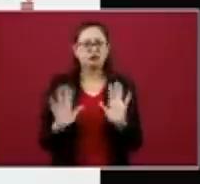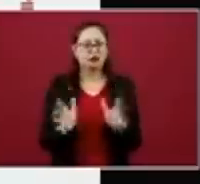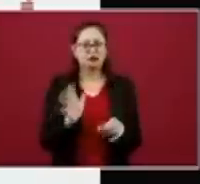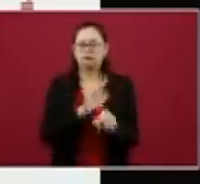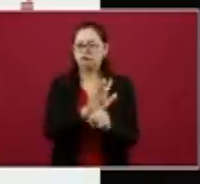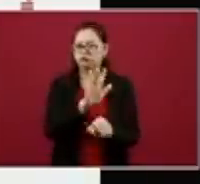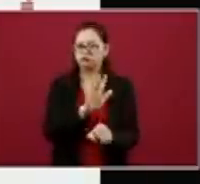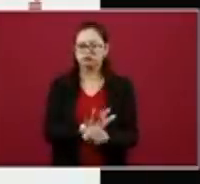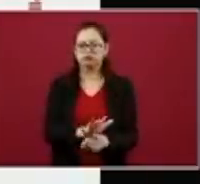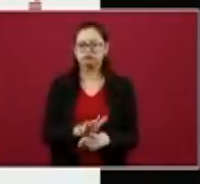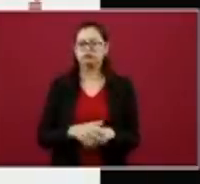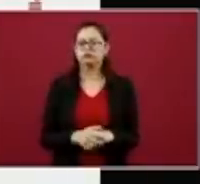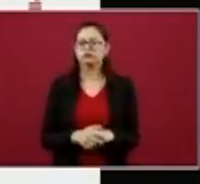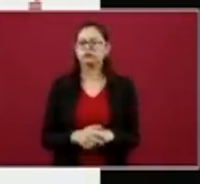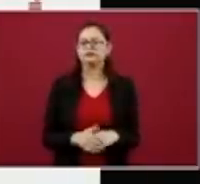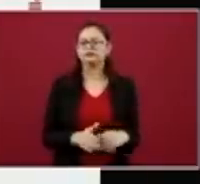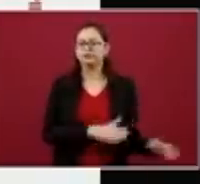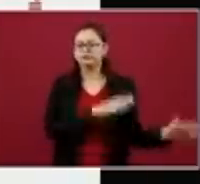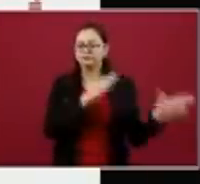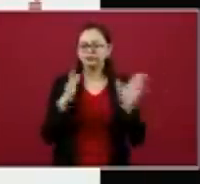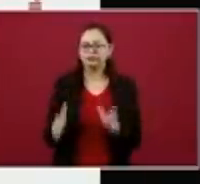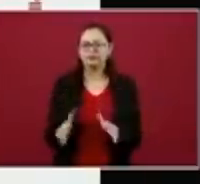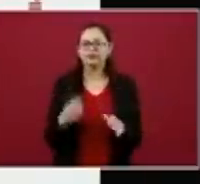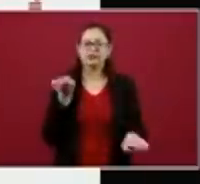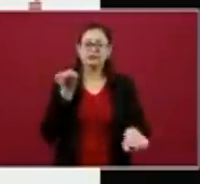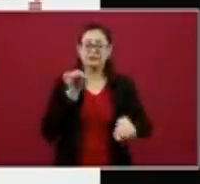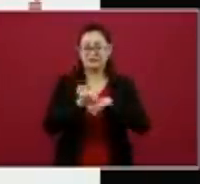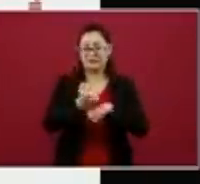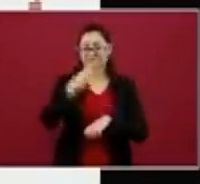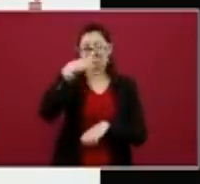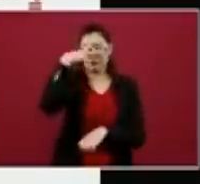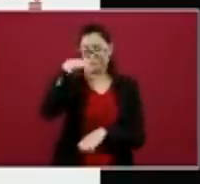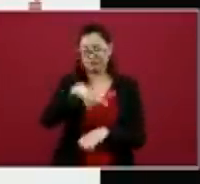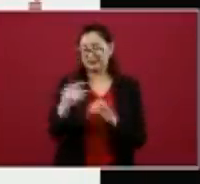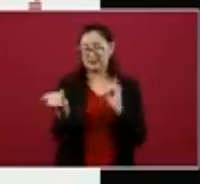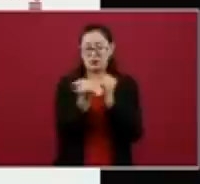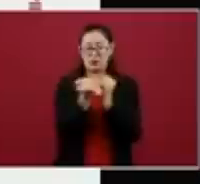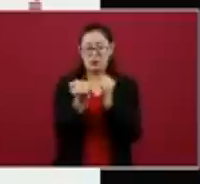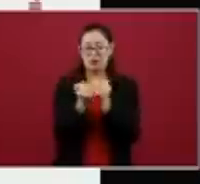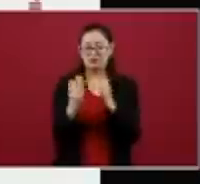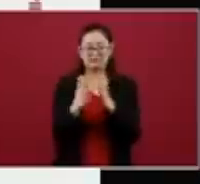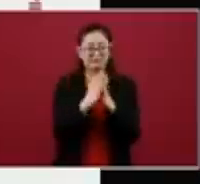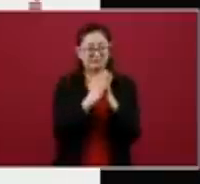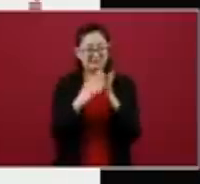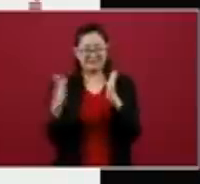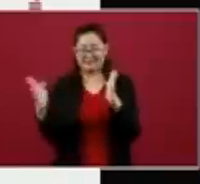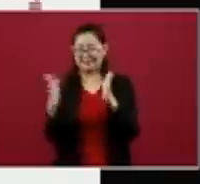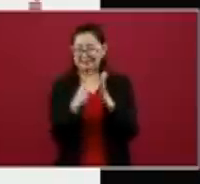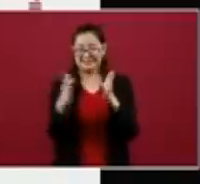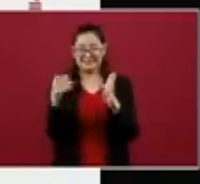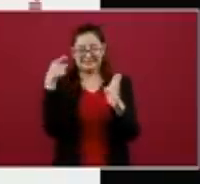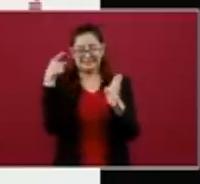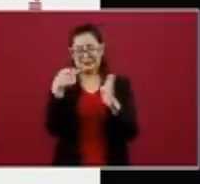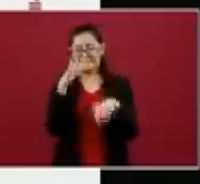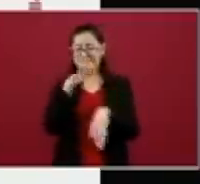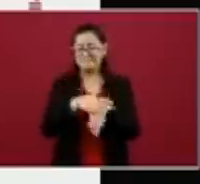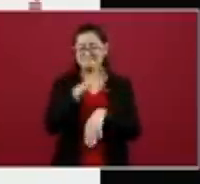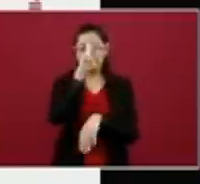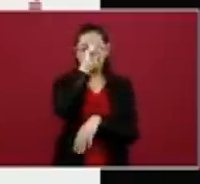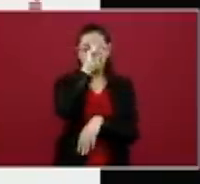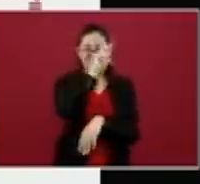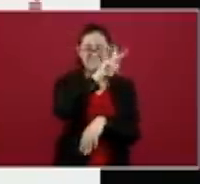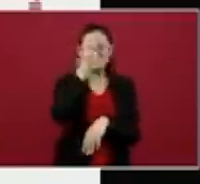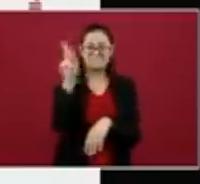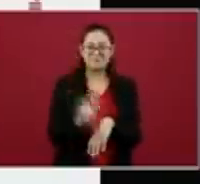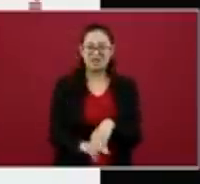regularizando. La que sigue, por favor. Estado de México, también aquí fue el punto crítico. Estos son los